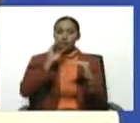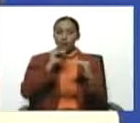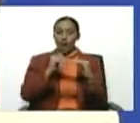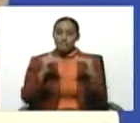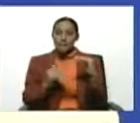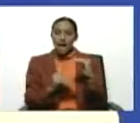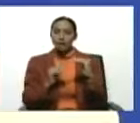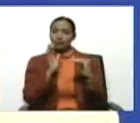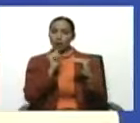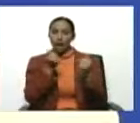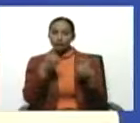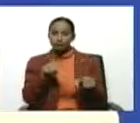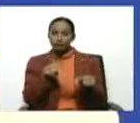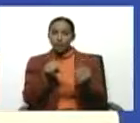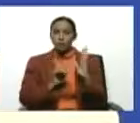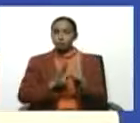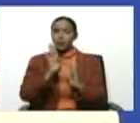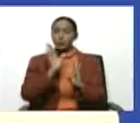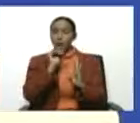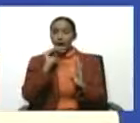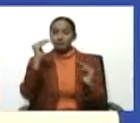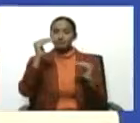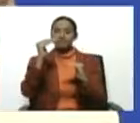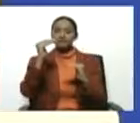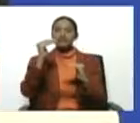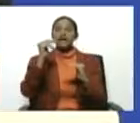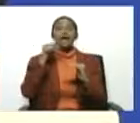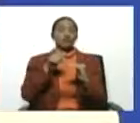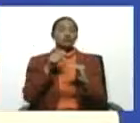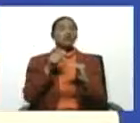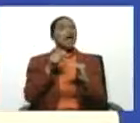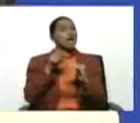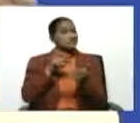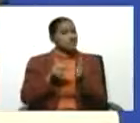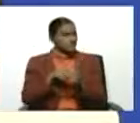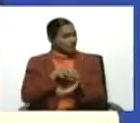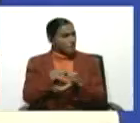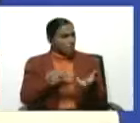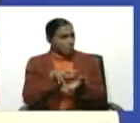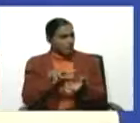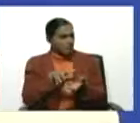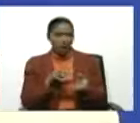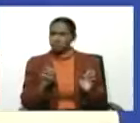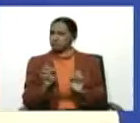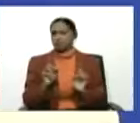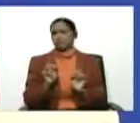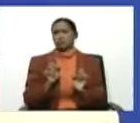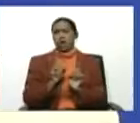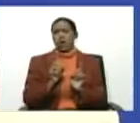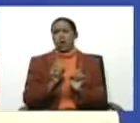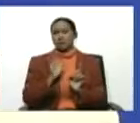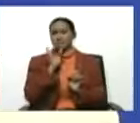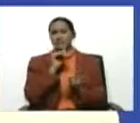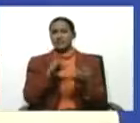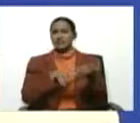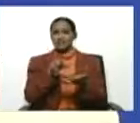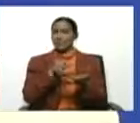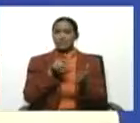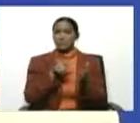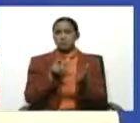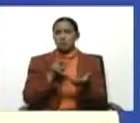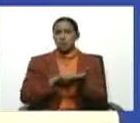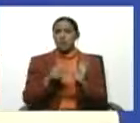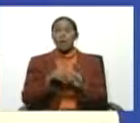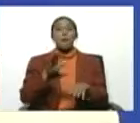personalmente Esto no es un problema en realidad para poder ganar ese